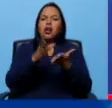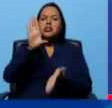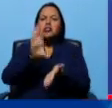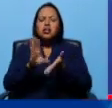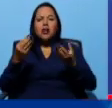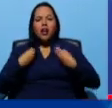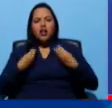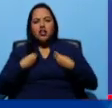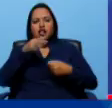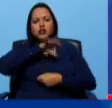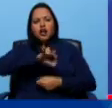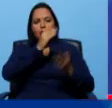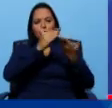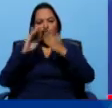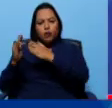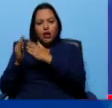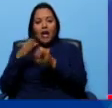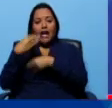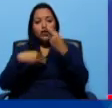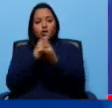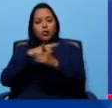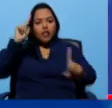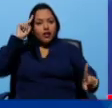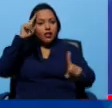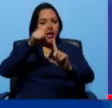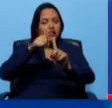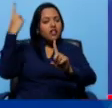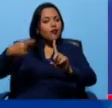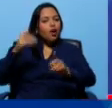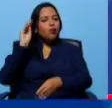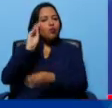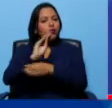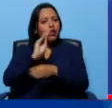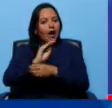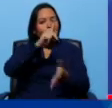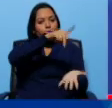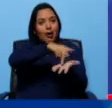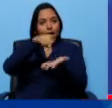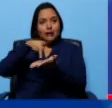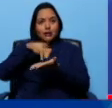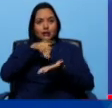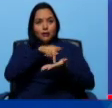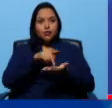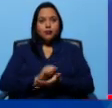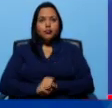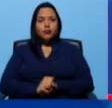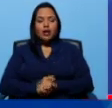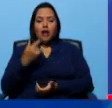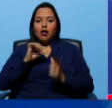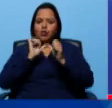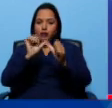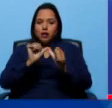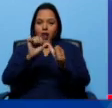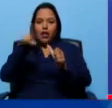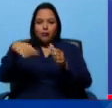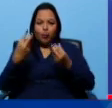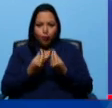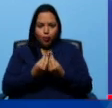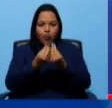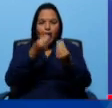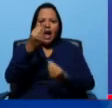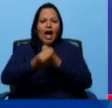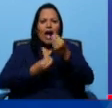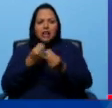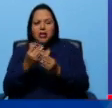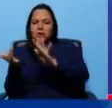ejercicio de la democracia directa. Cuidarlos, participar, estar, acompañar,